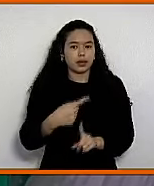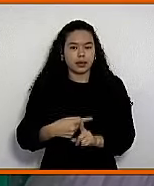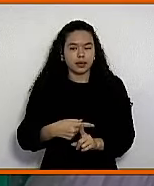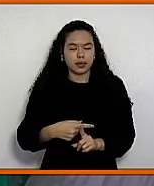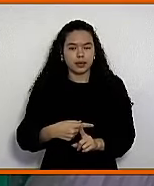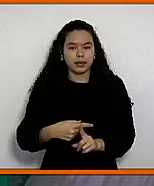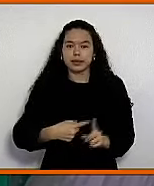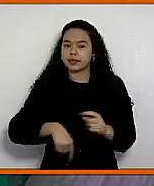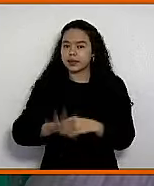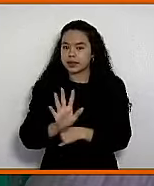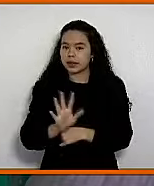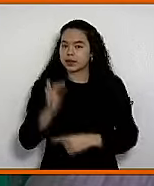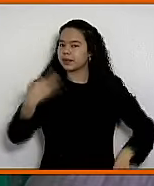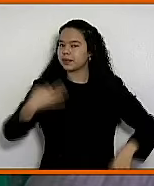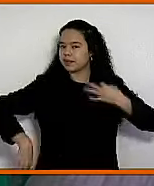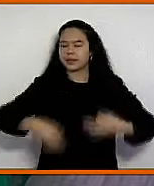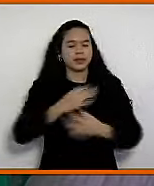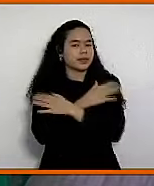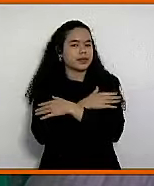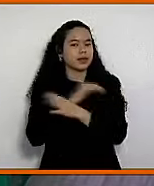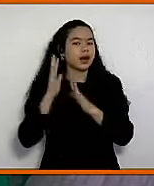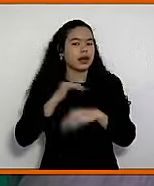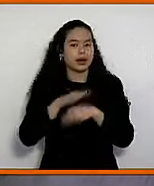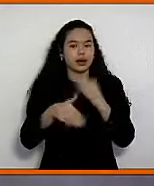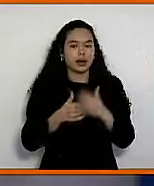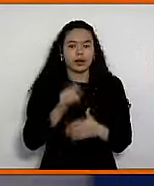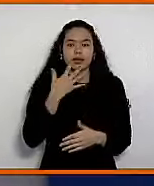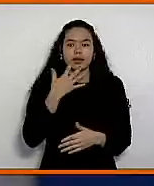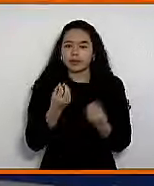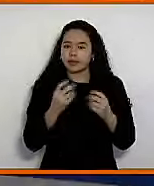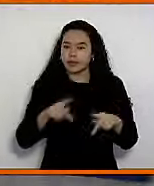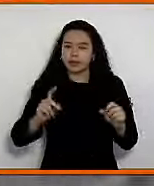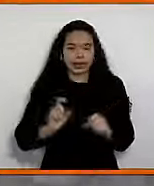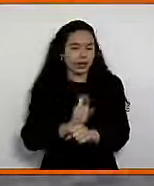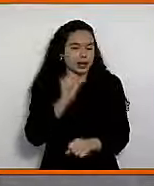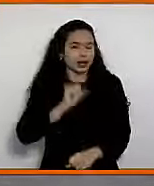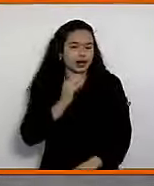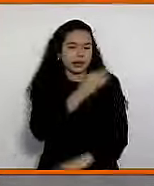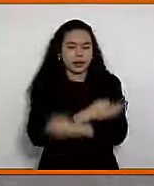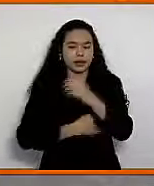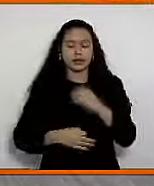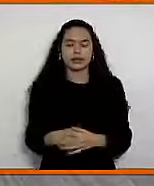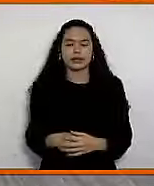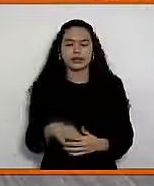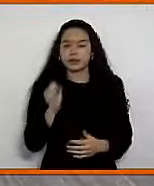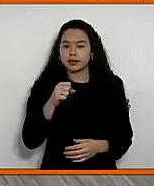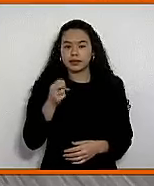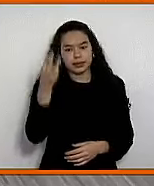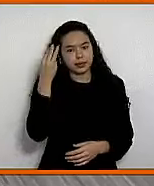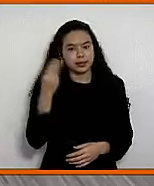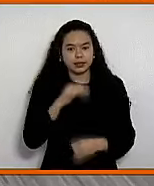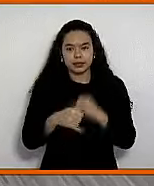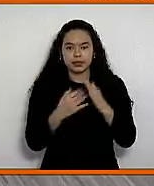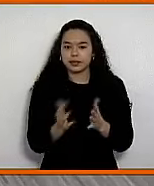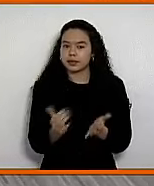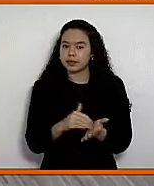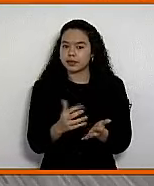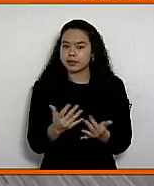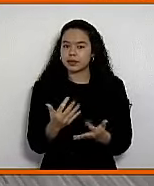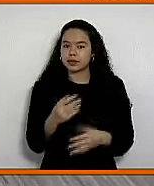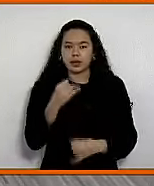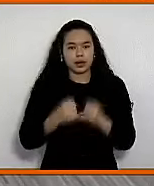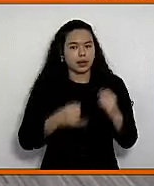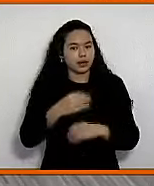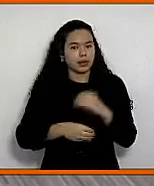01 más 5. Felicidades. Espero que tengamos muchos ganadores en esta linda tarde. De Tatiana. Así es, Madeline, querido jugador, te esperamos en nuestro